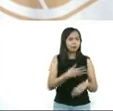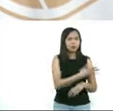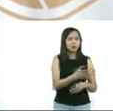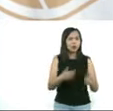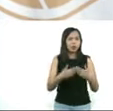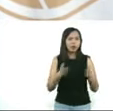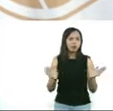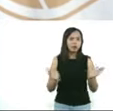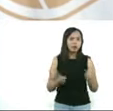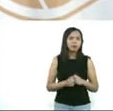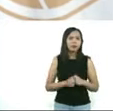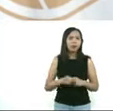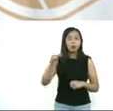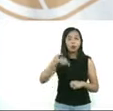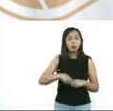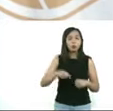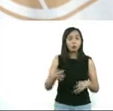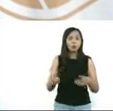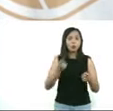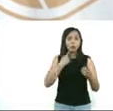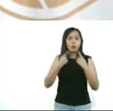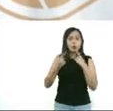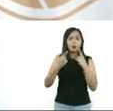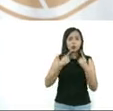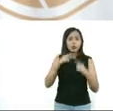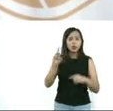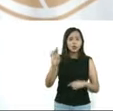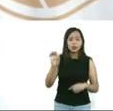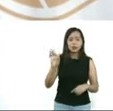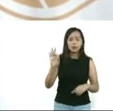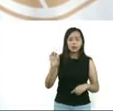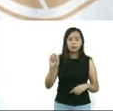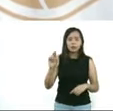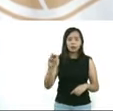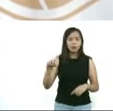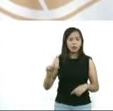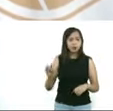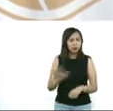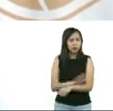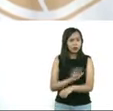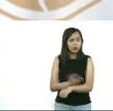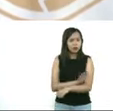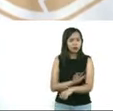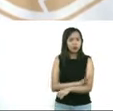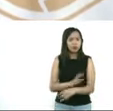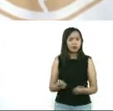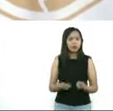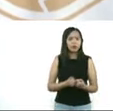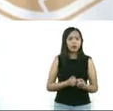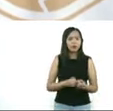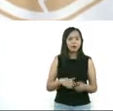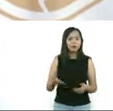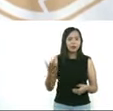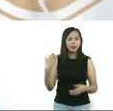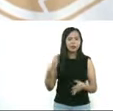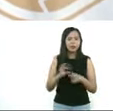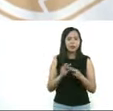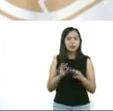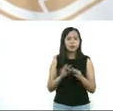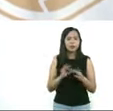Entonces, hoy que se discute la reforma eléctrica, no se está expropiando, como dice la secretaria Anale, ni un